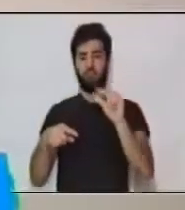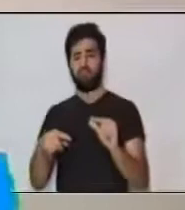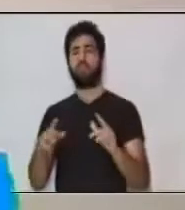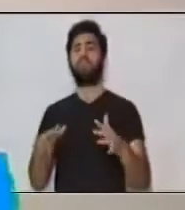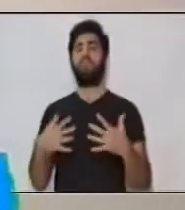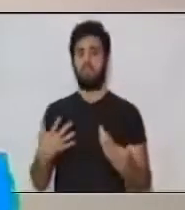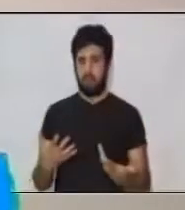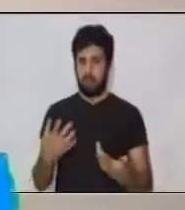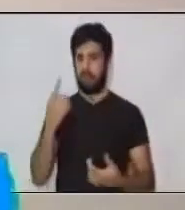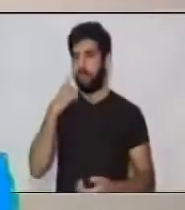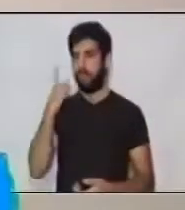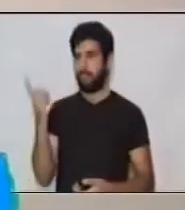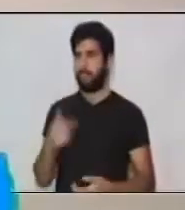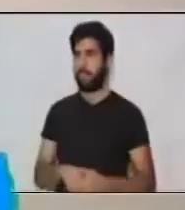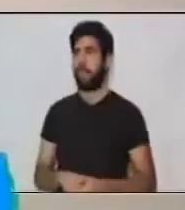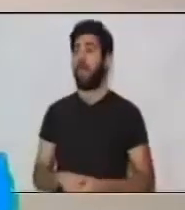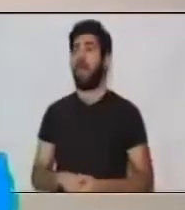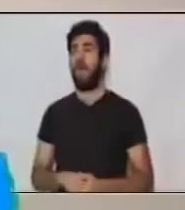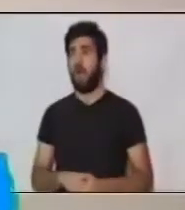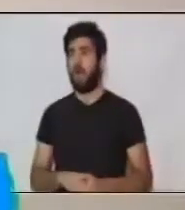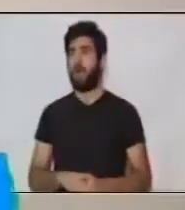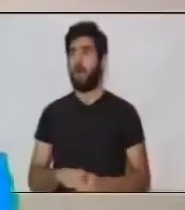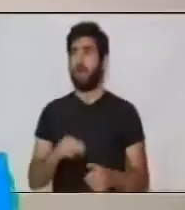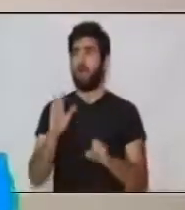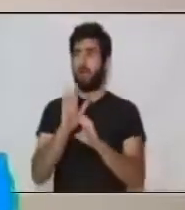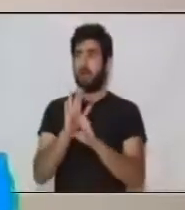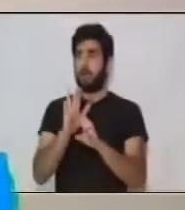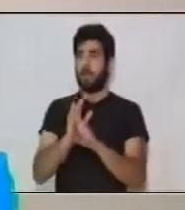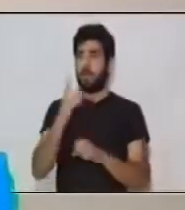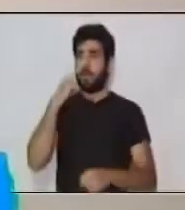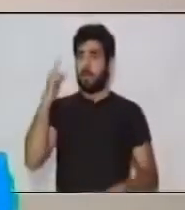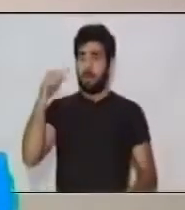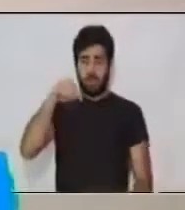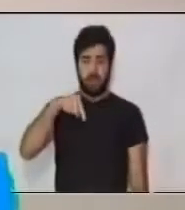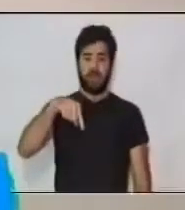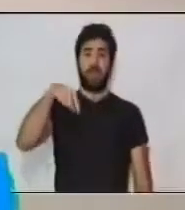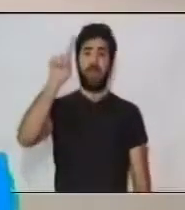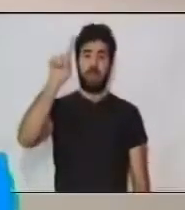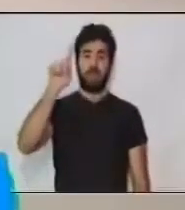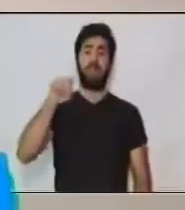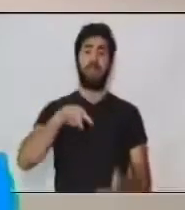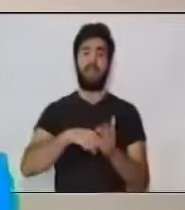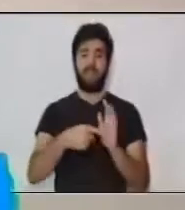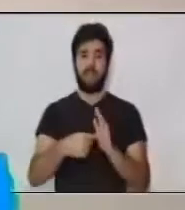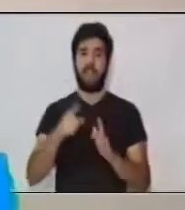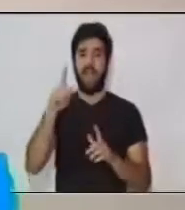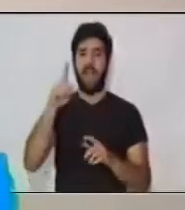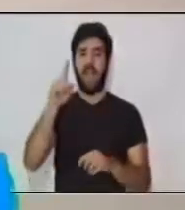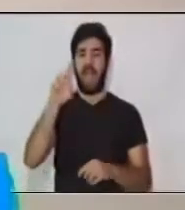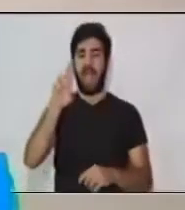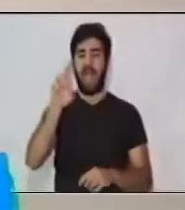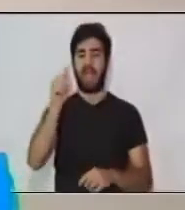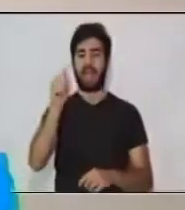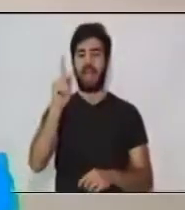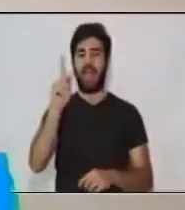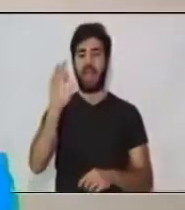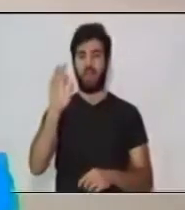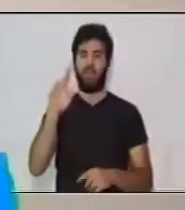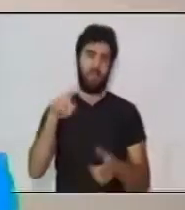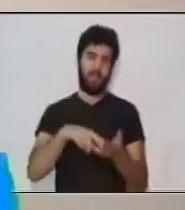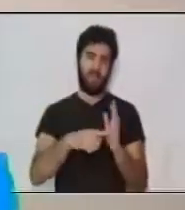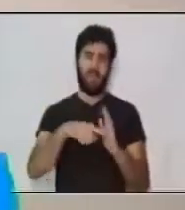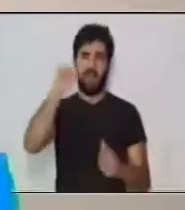Bueno, si en casa elegiste que es un rayo, tienes razón, es un